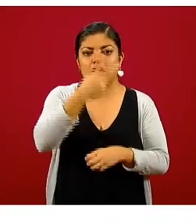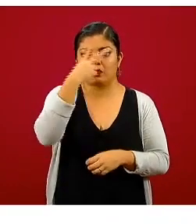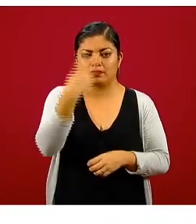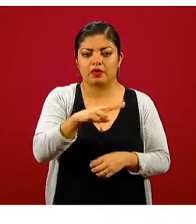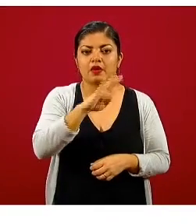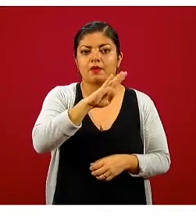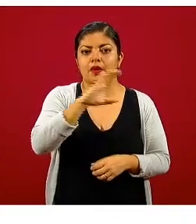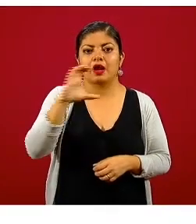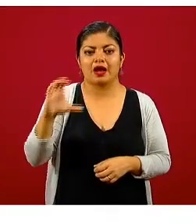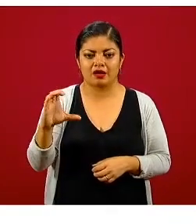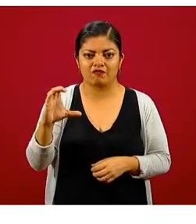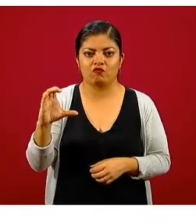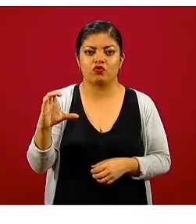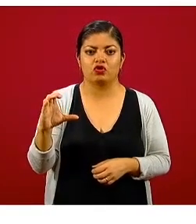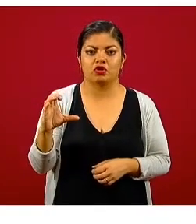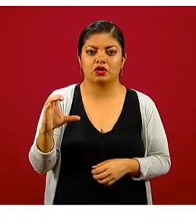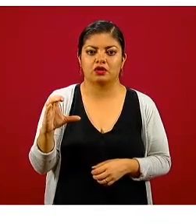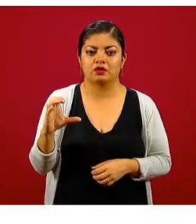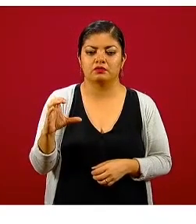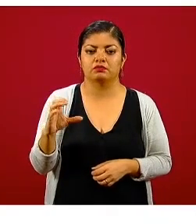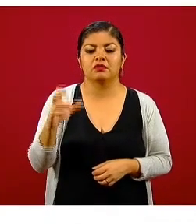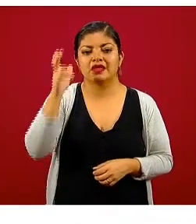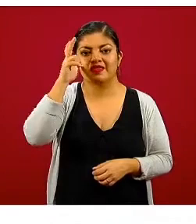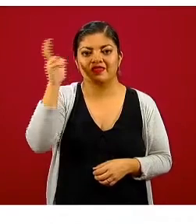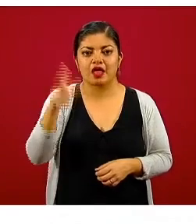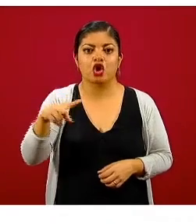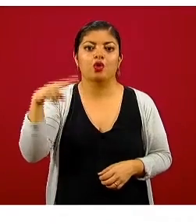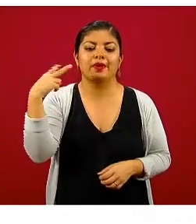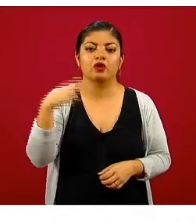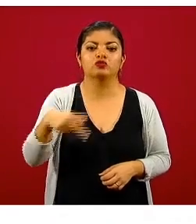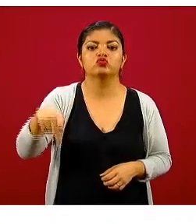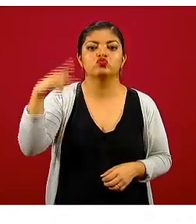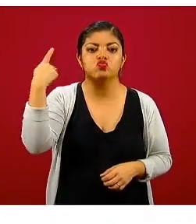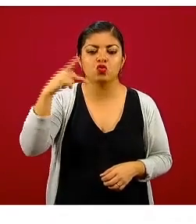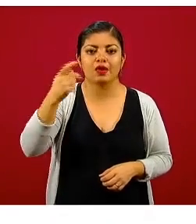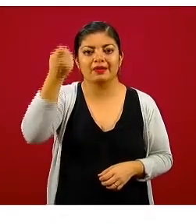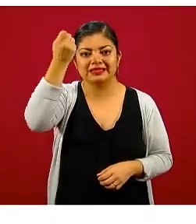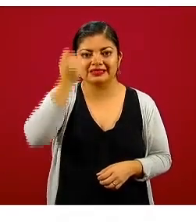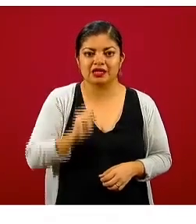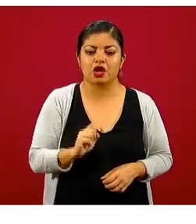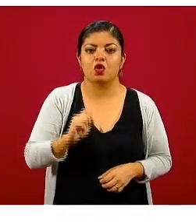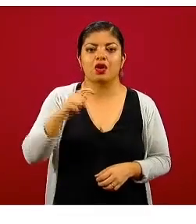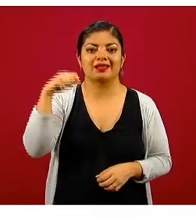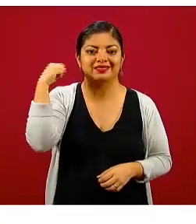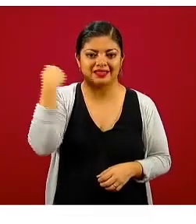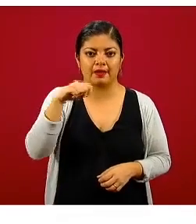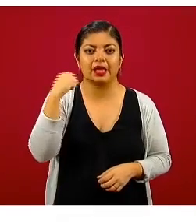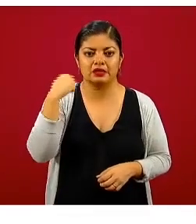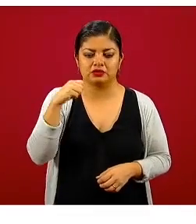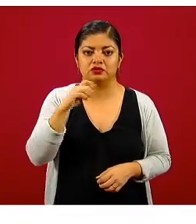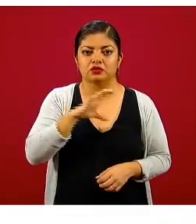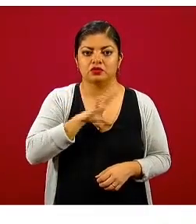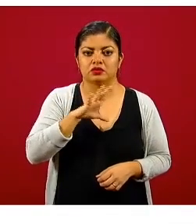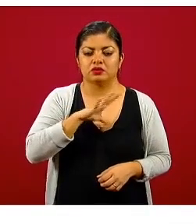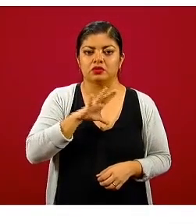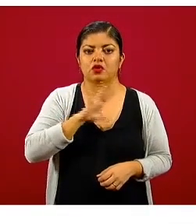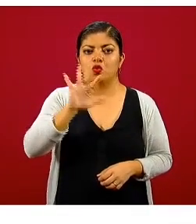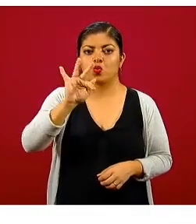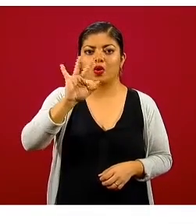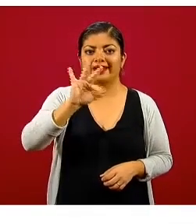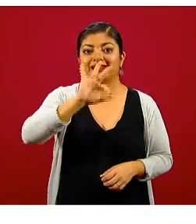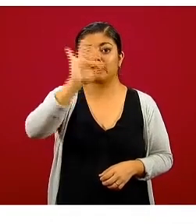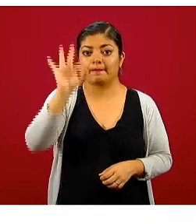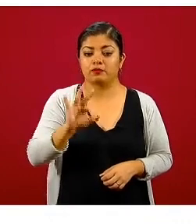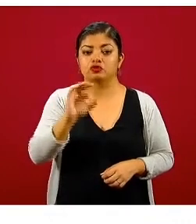Baja California, Hidalgo, Veracruz, Puebla, Sinaloa y Tabasco son las que tienen 40%